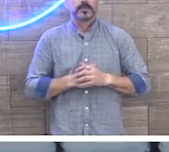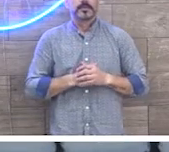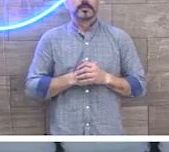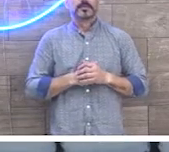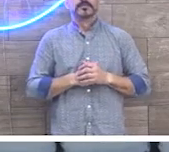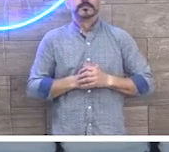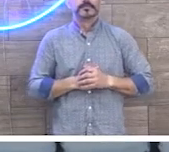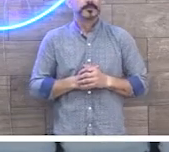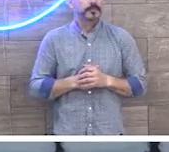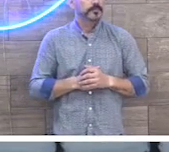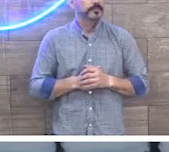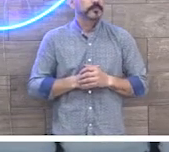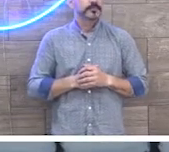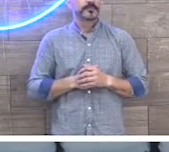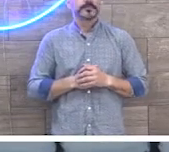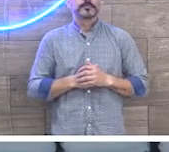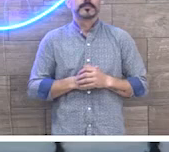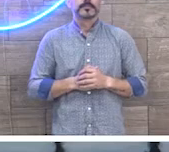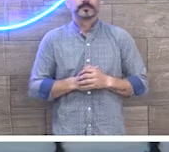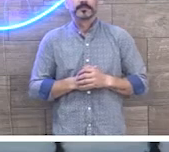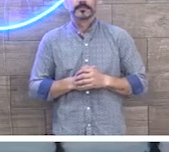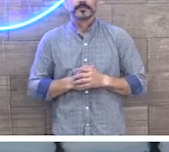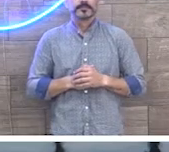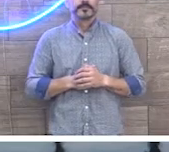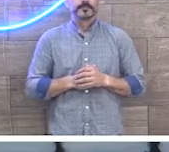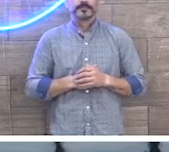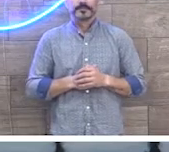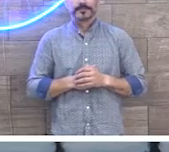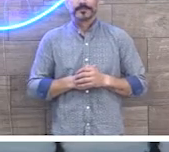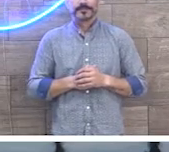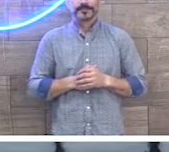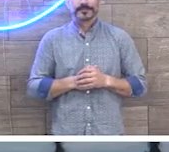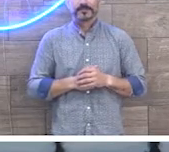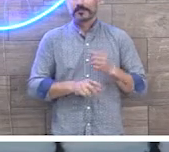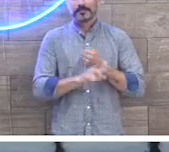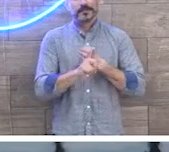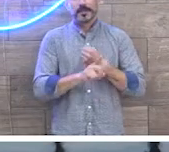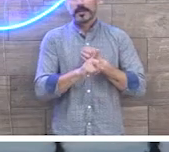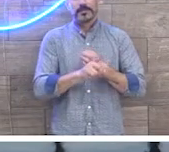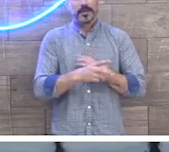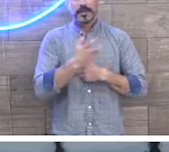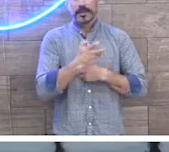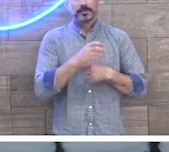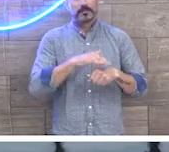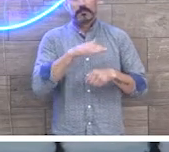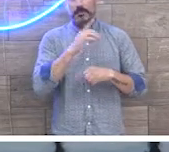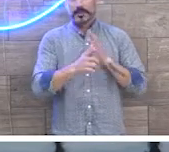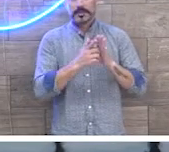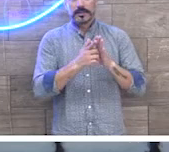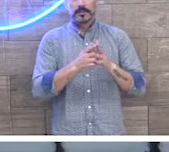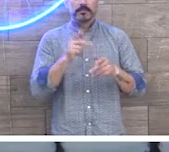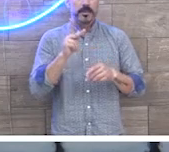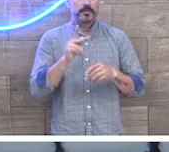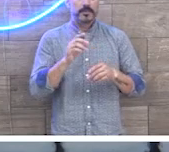después quién la aplica, ¿no? Entonces, pues se vuelve todo un problema muy, muy complejo, y pues sí, así es la discapacidad